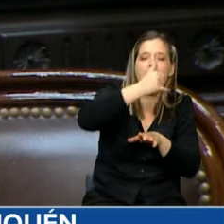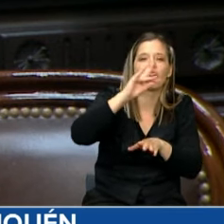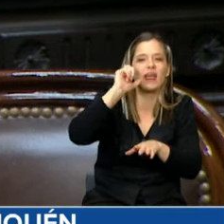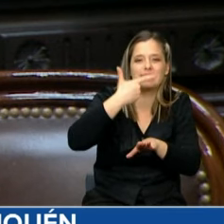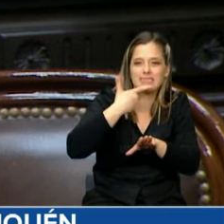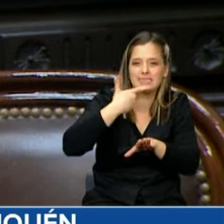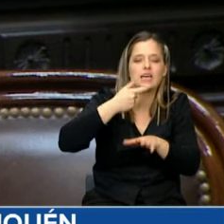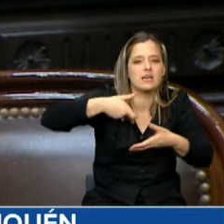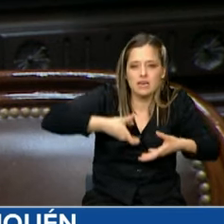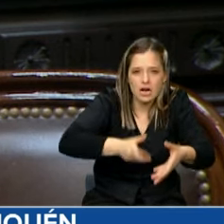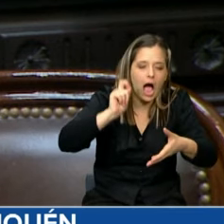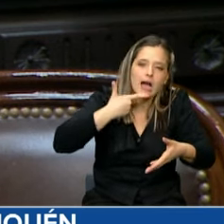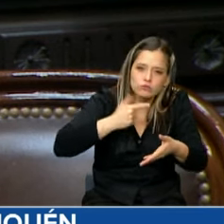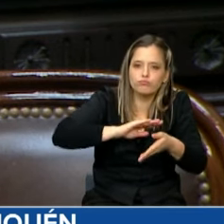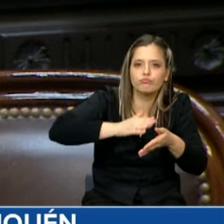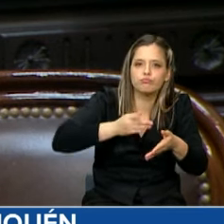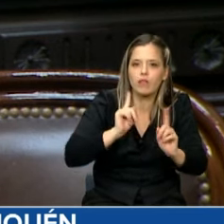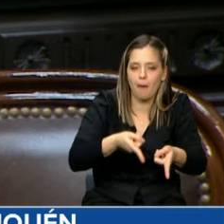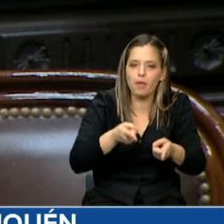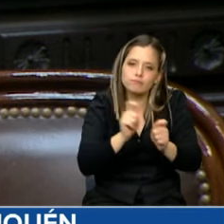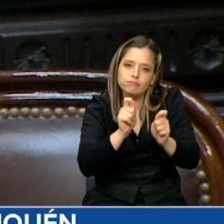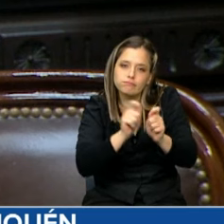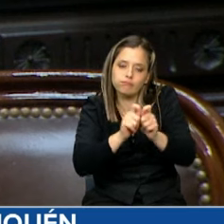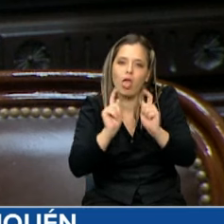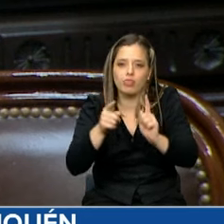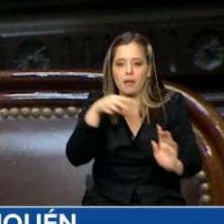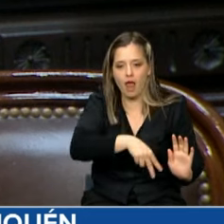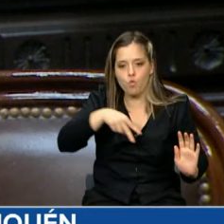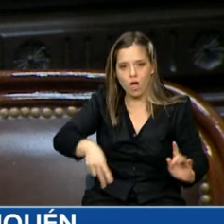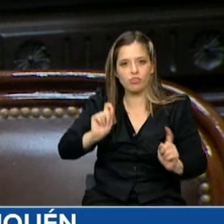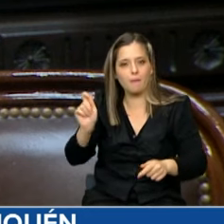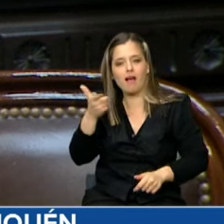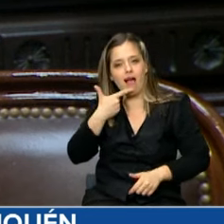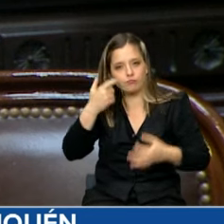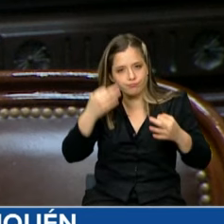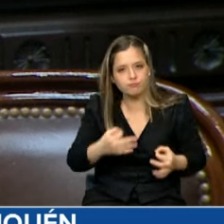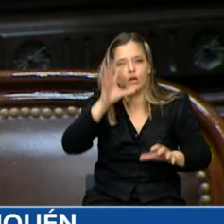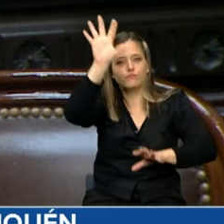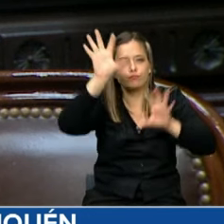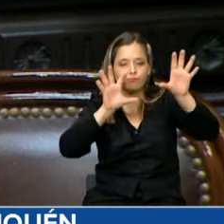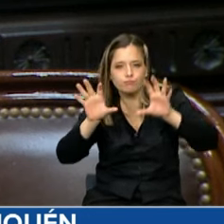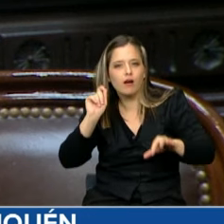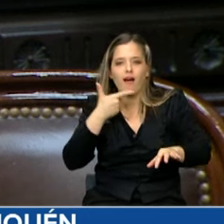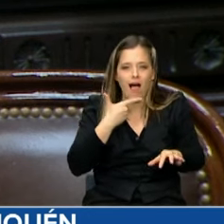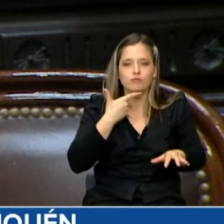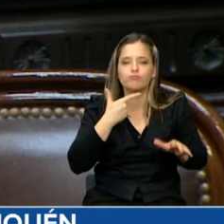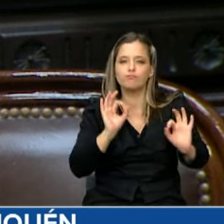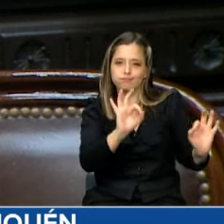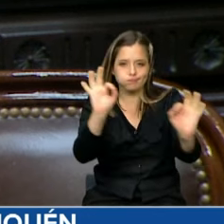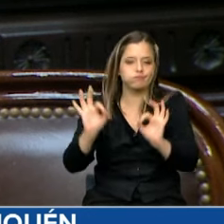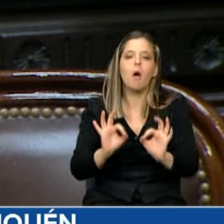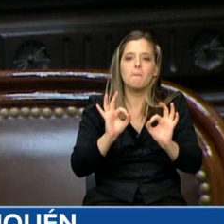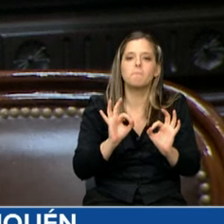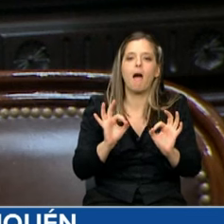salir por el gasoducto de nauquén para poder abastecer y darle a la posibilidad de crecimiento de